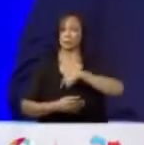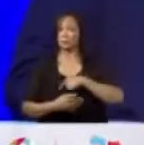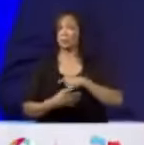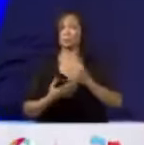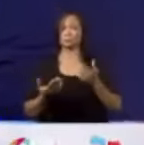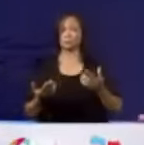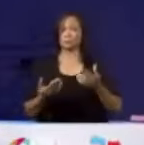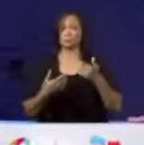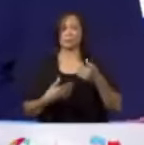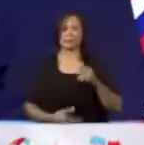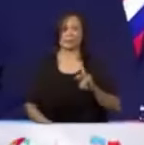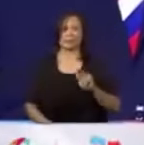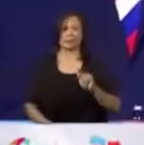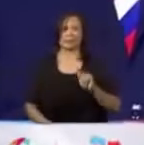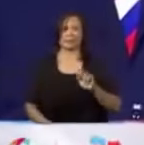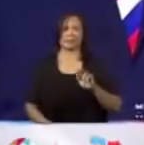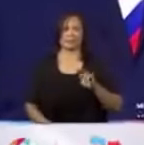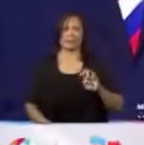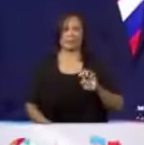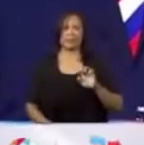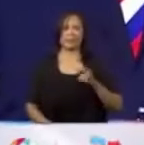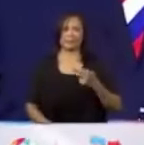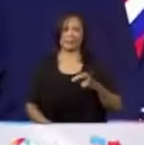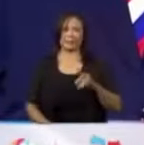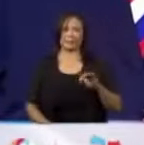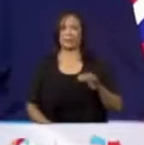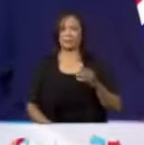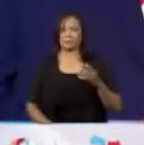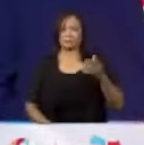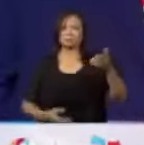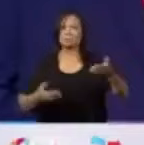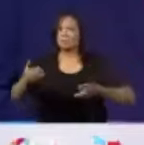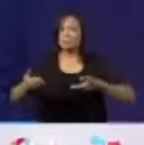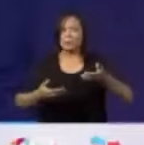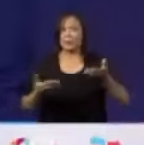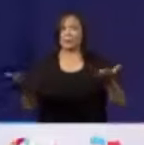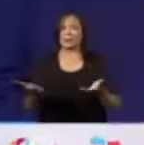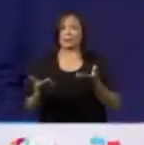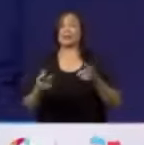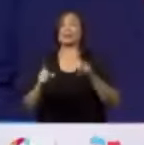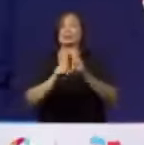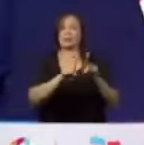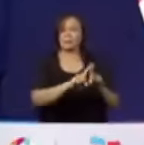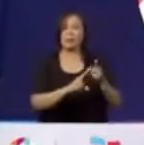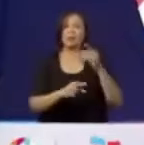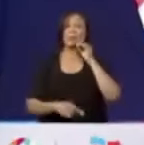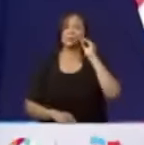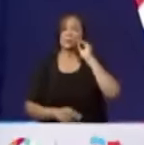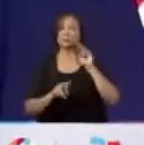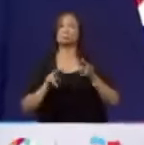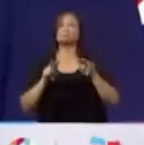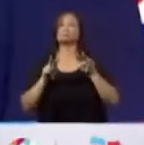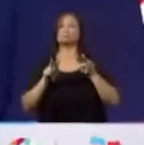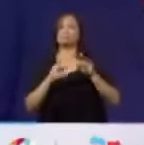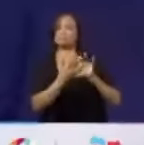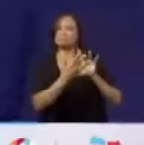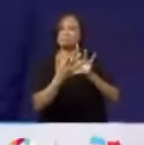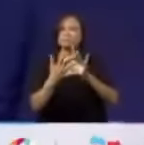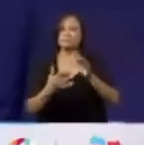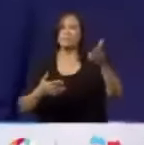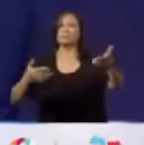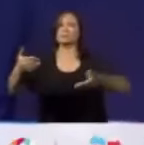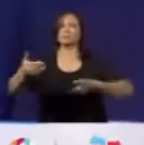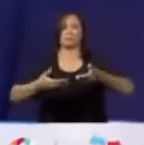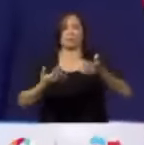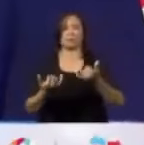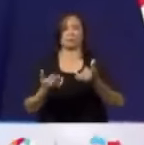nosotros. Yo soy Catherine Hernández. Formalmente les damos a todos, a los que están acá y a los que están en casa, la más cordial bienvenida a